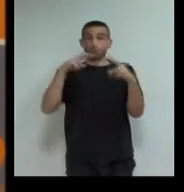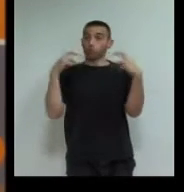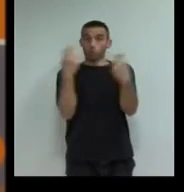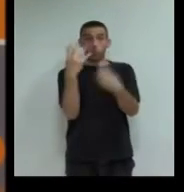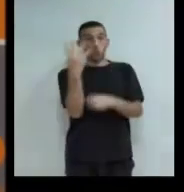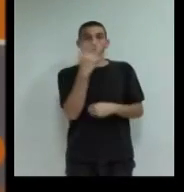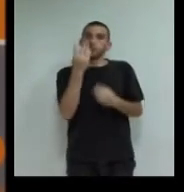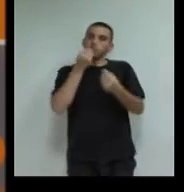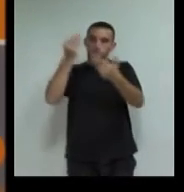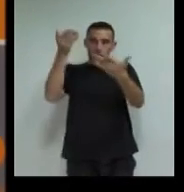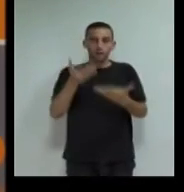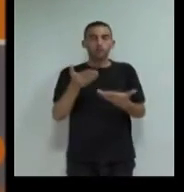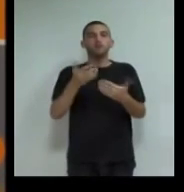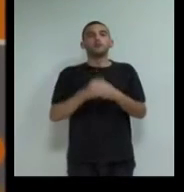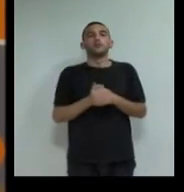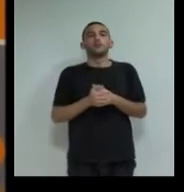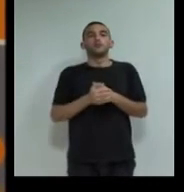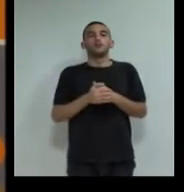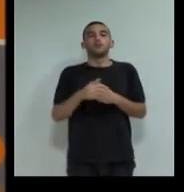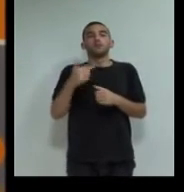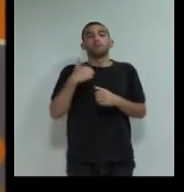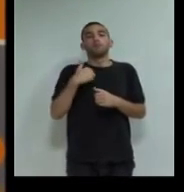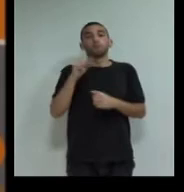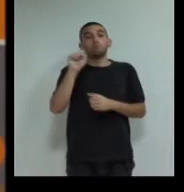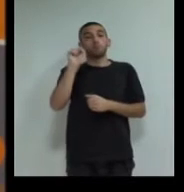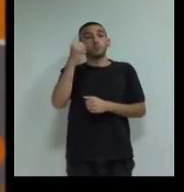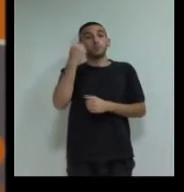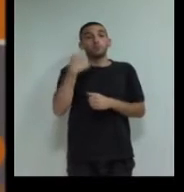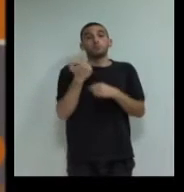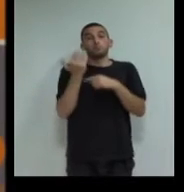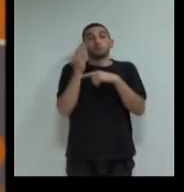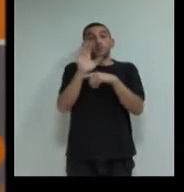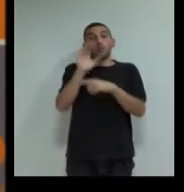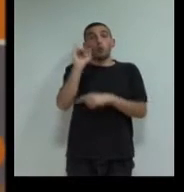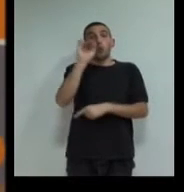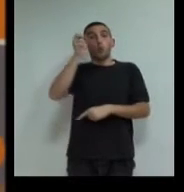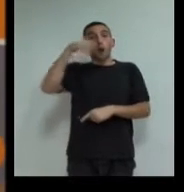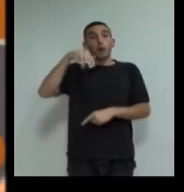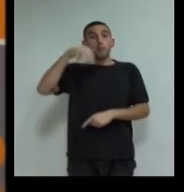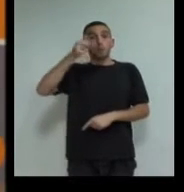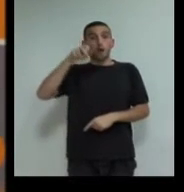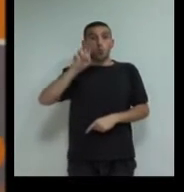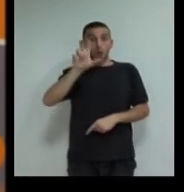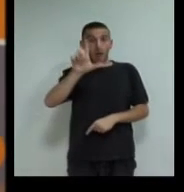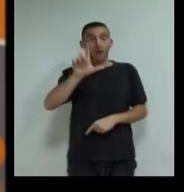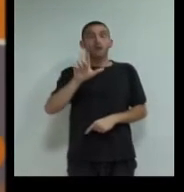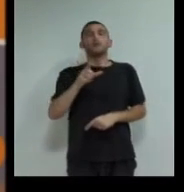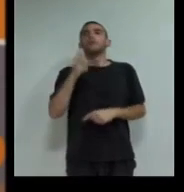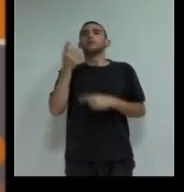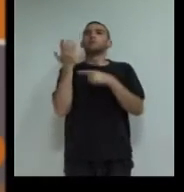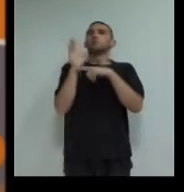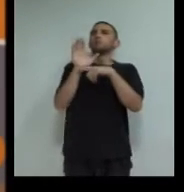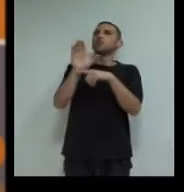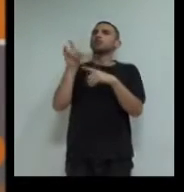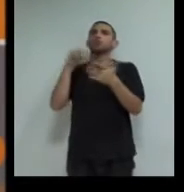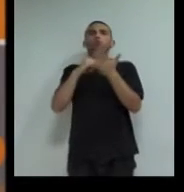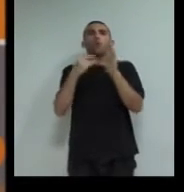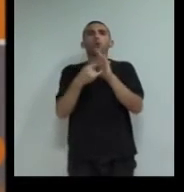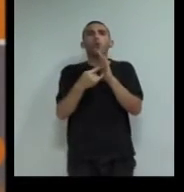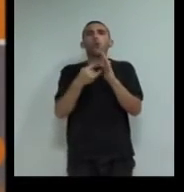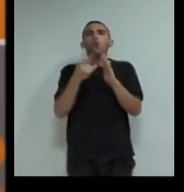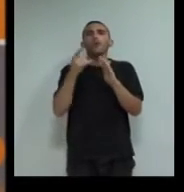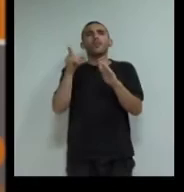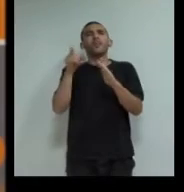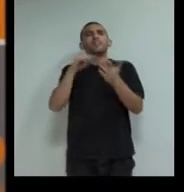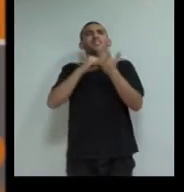todos por estar aquí, y si os parece presento primero a Juan Manuel y nos presentas un poco la solución de